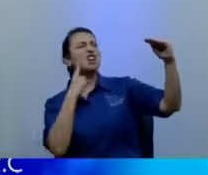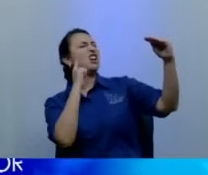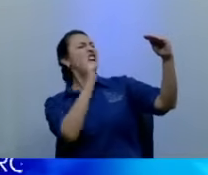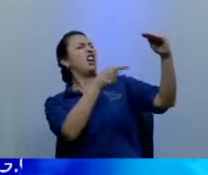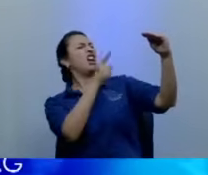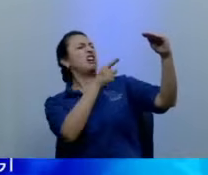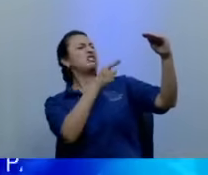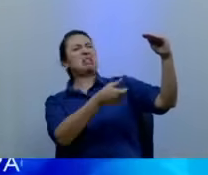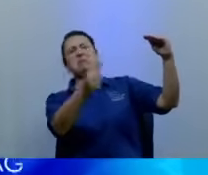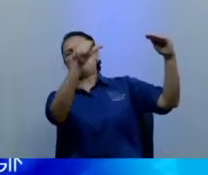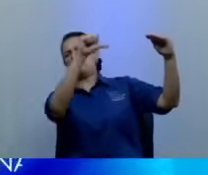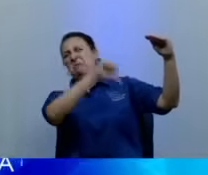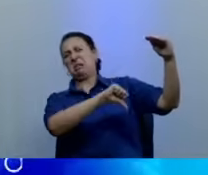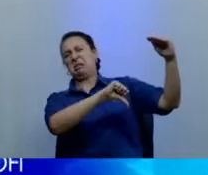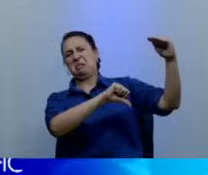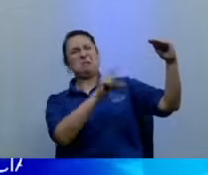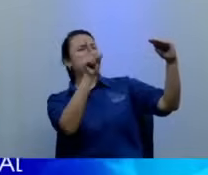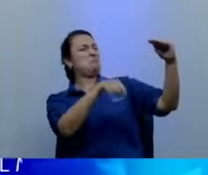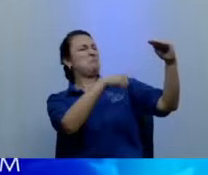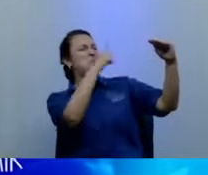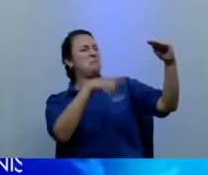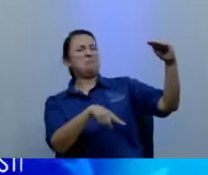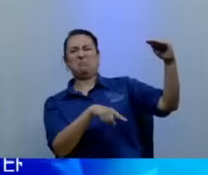Ese incircunciso.